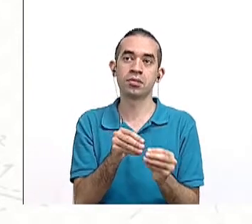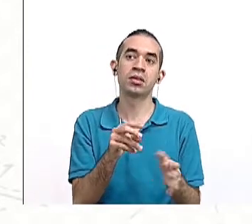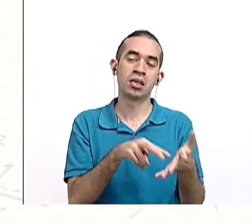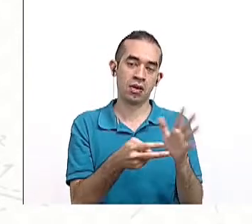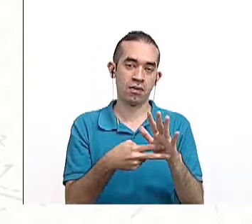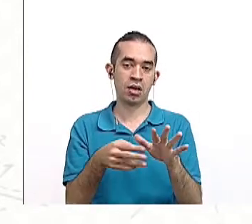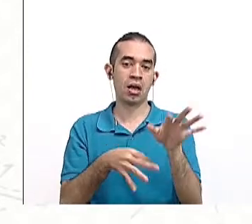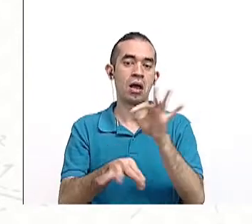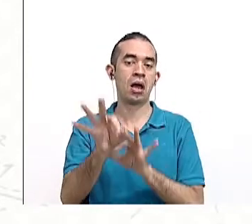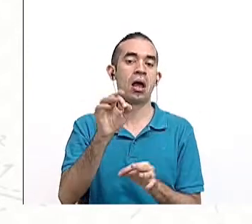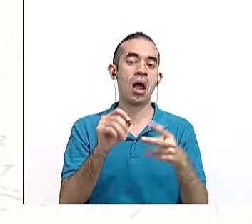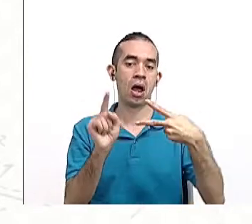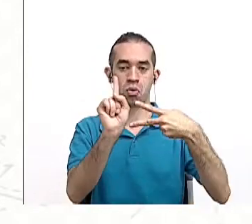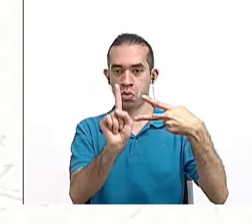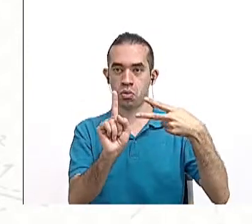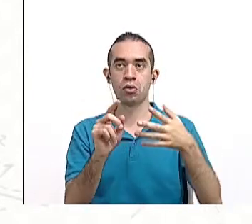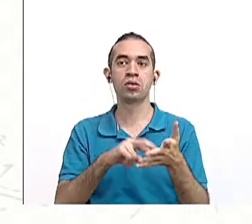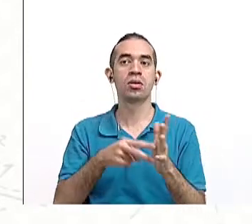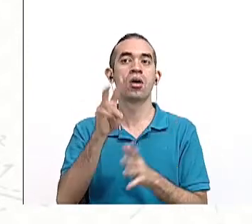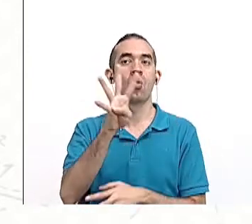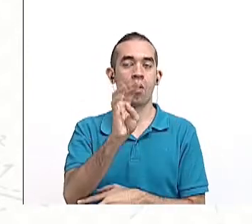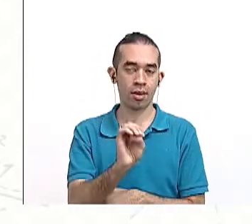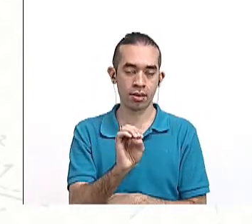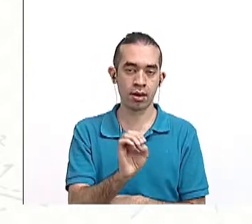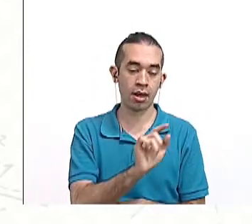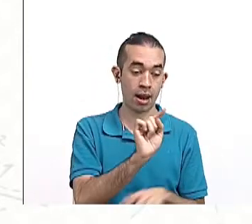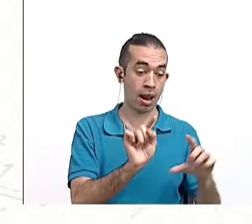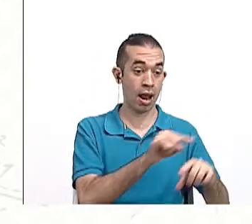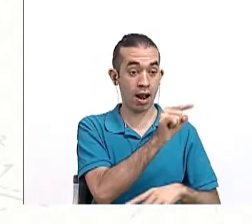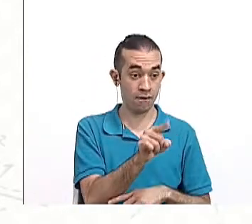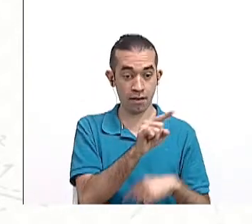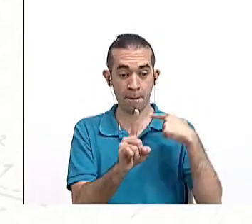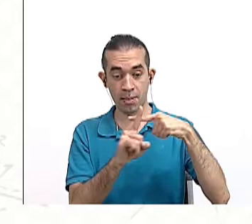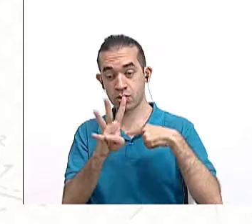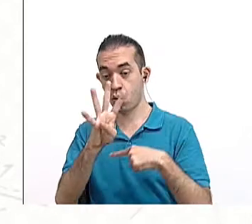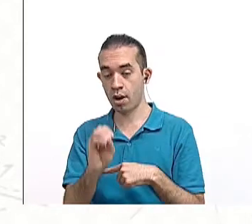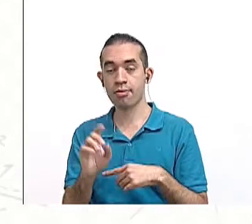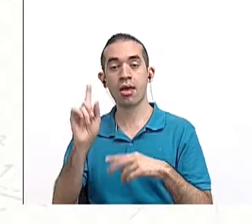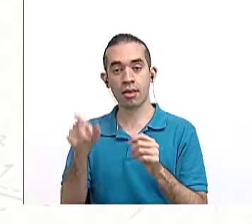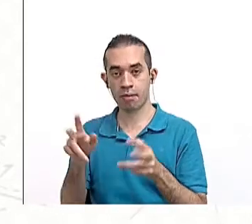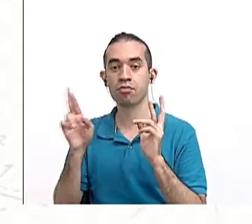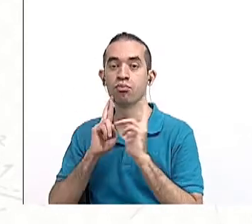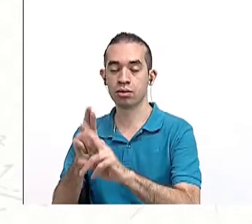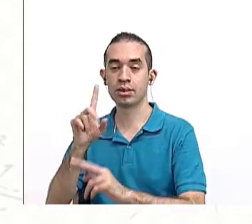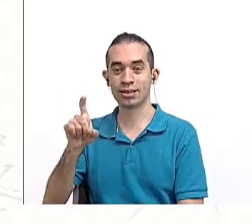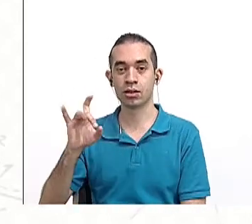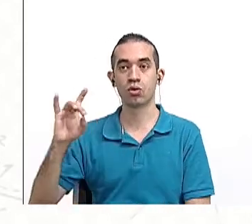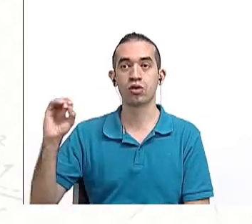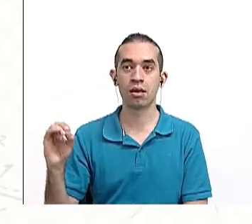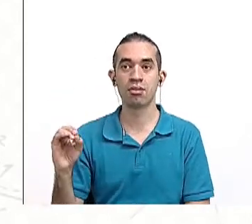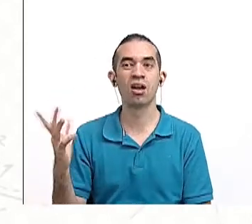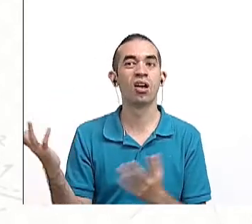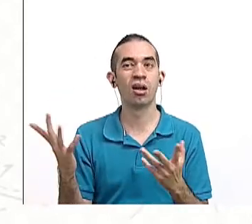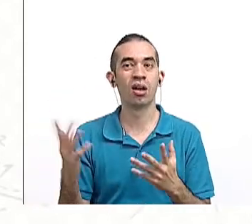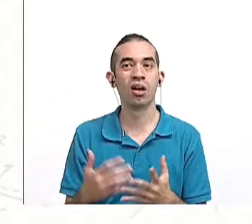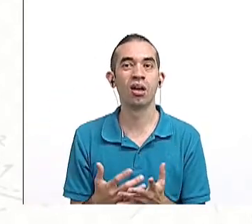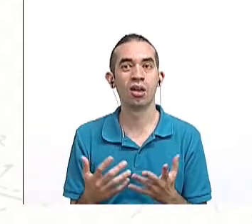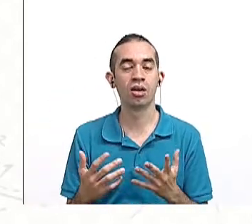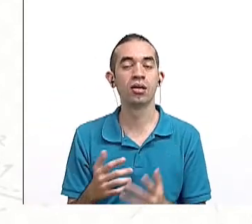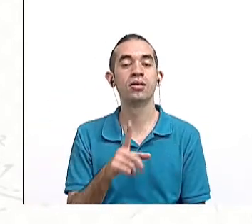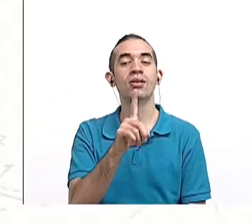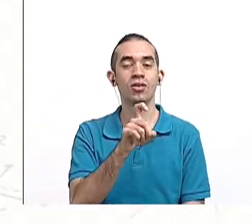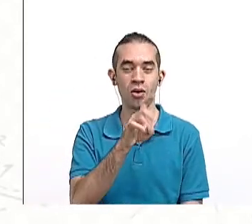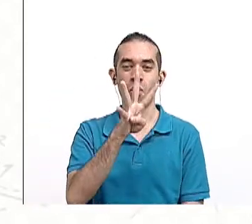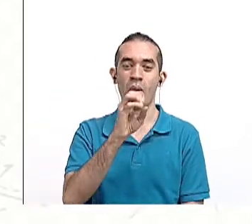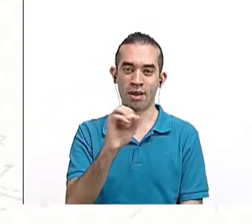es 40 cierto 3 alfa más 40 me tiene que dar 180 y vean que me da que alfa es